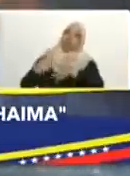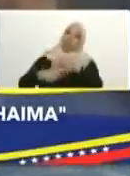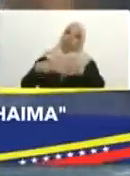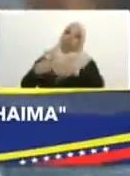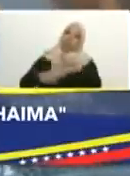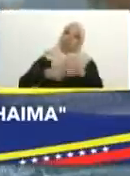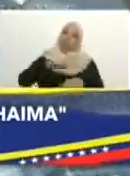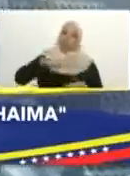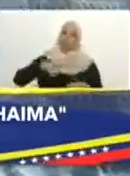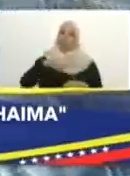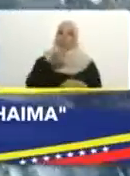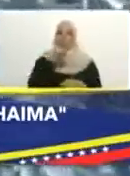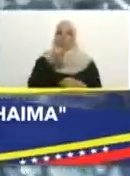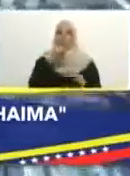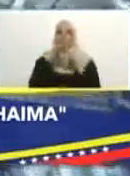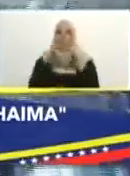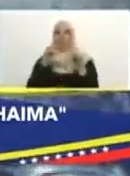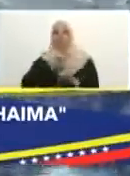de